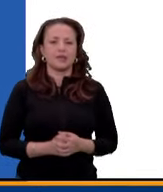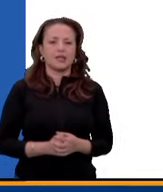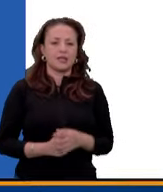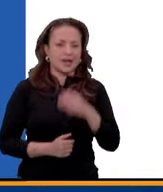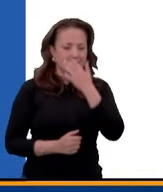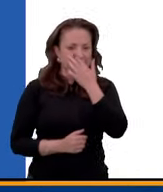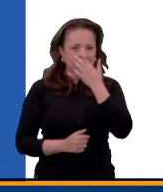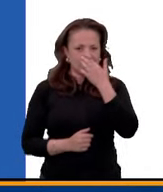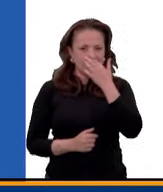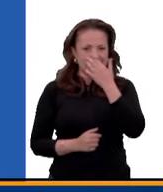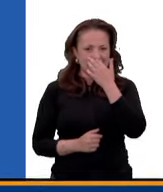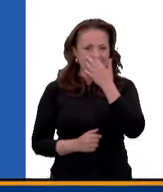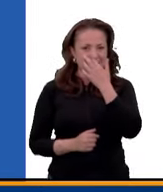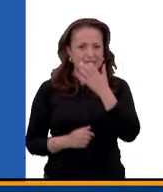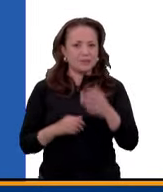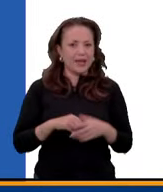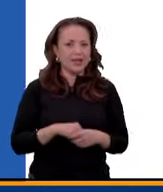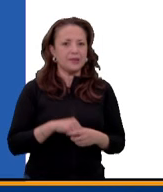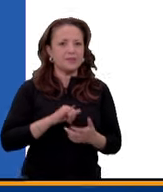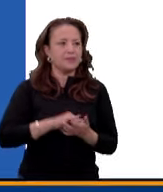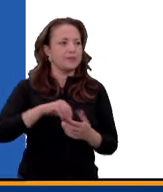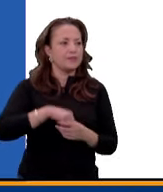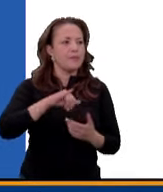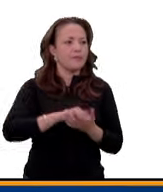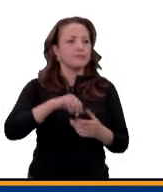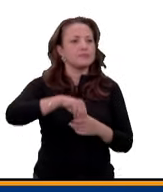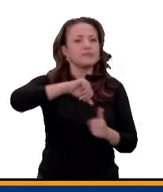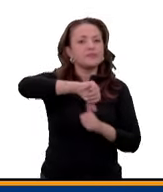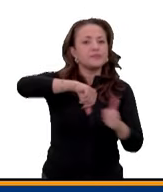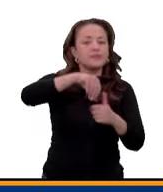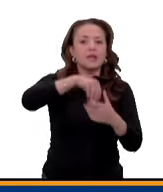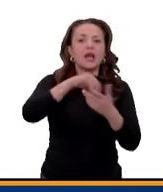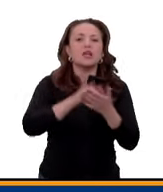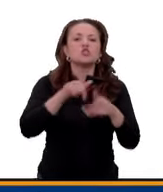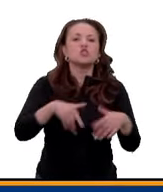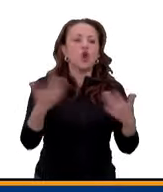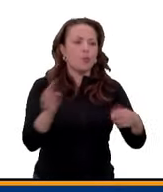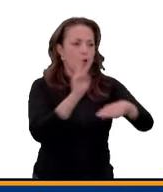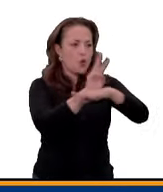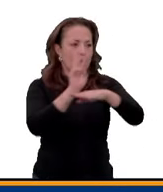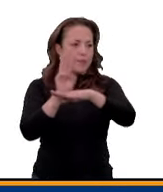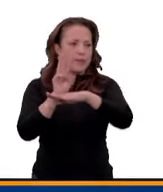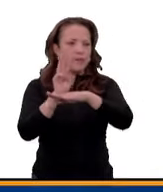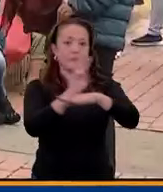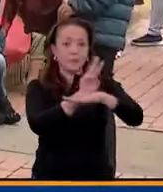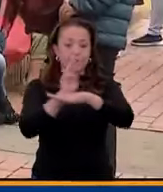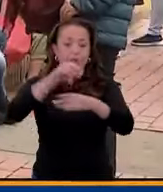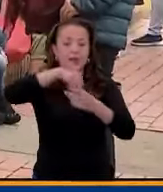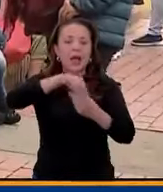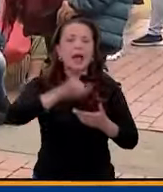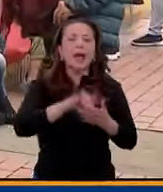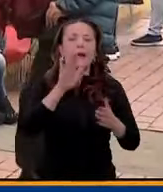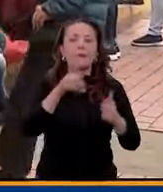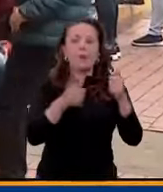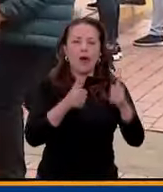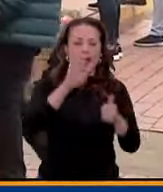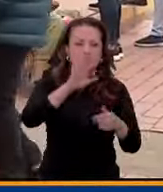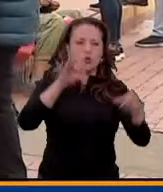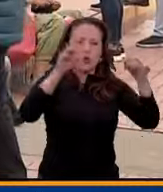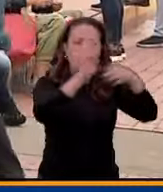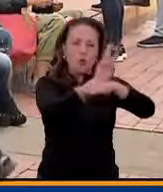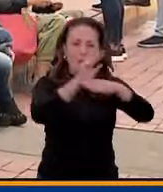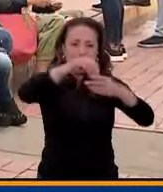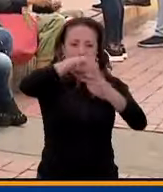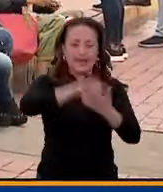El trámite para agendar las citas para el pasaporte se realiza a través de la página de la Cancillería. Antes, entre 5 y 6 de la tarde,